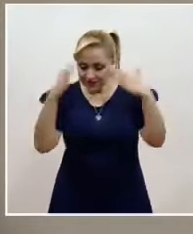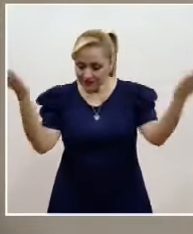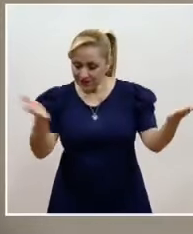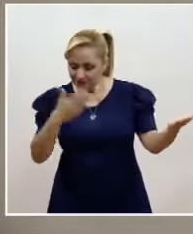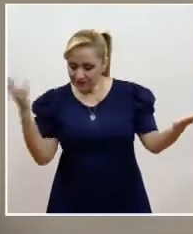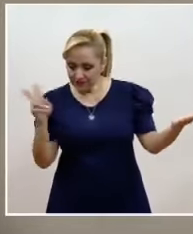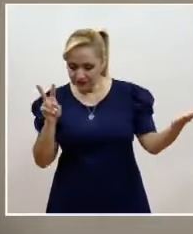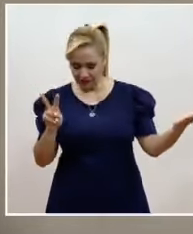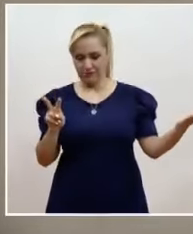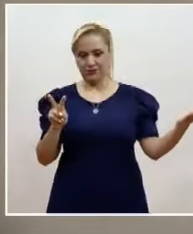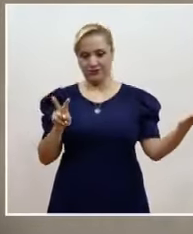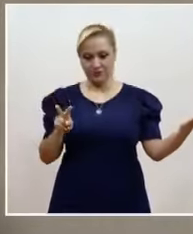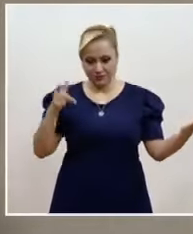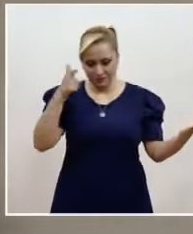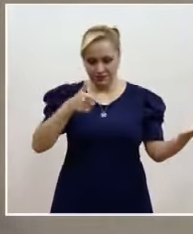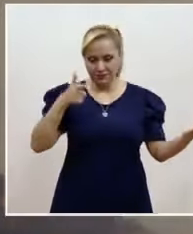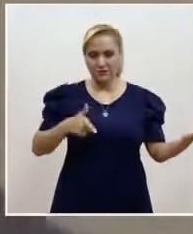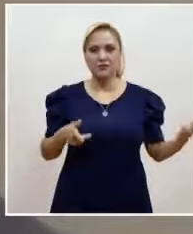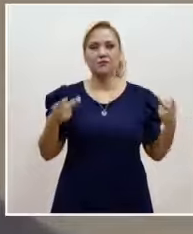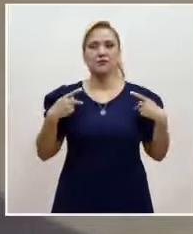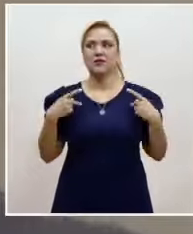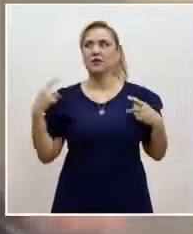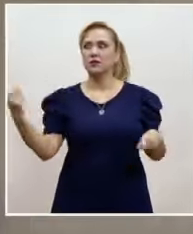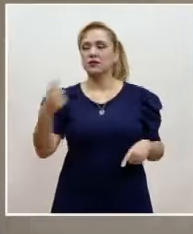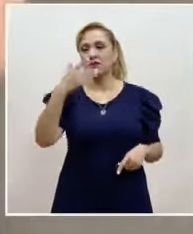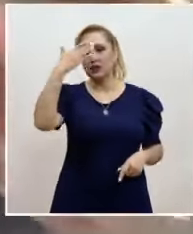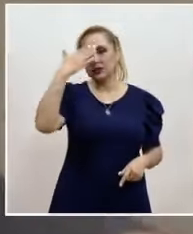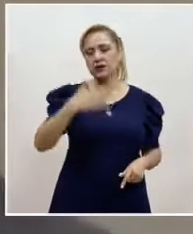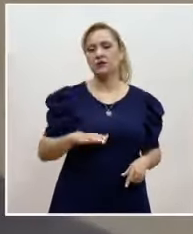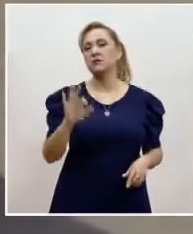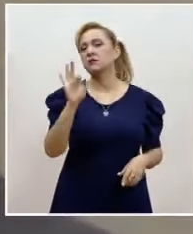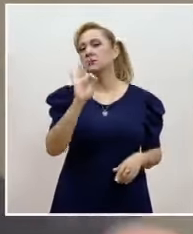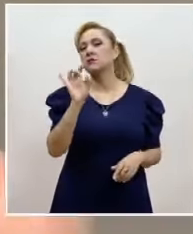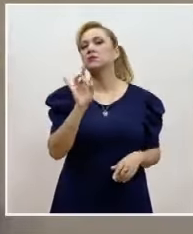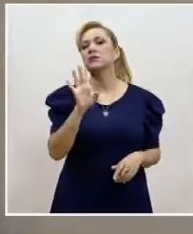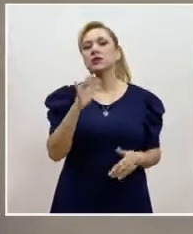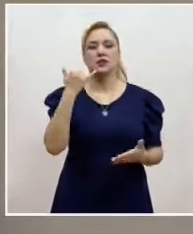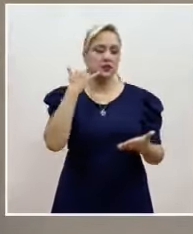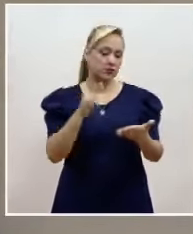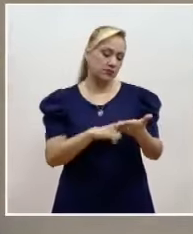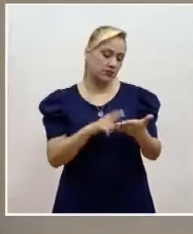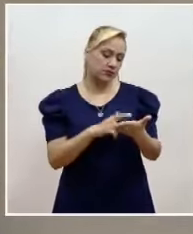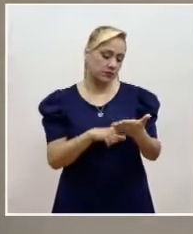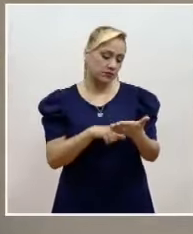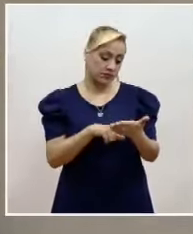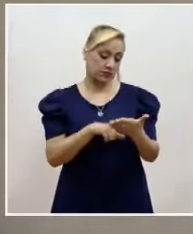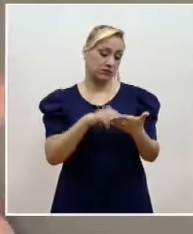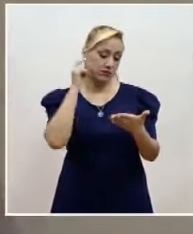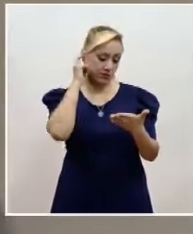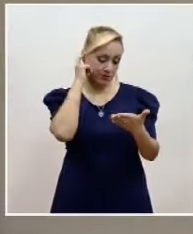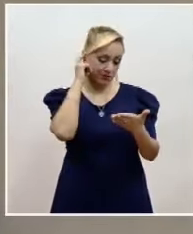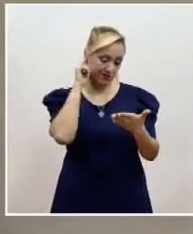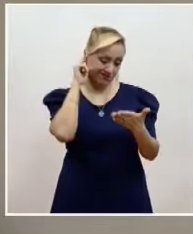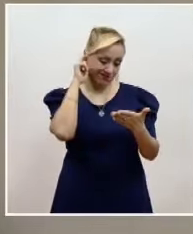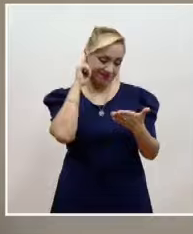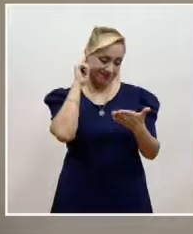la gente sepa a qué se enfrenta cuando abre su celular o cuando, ¿no? Necesitamos